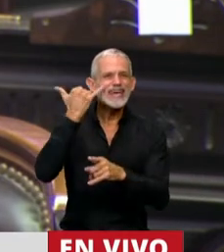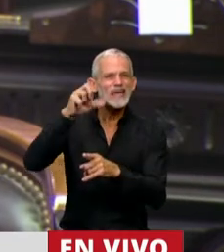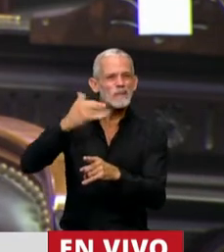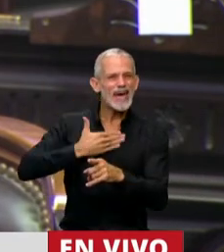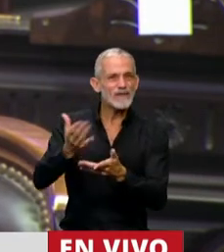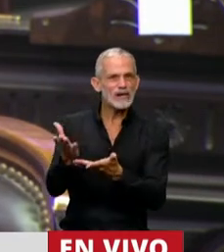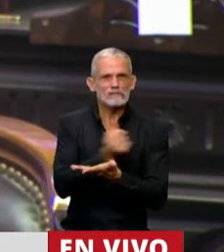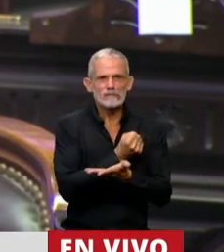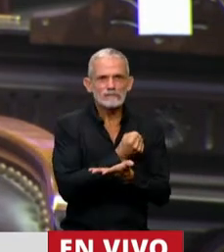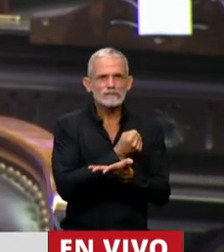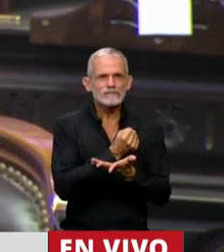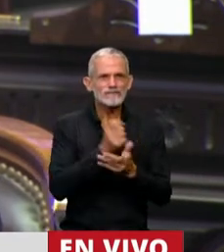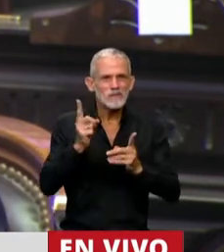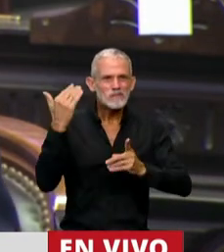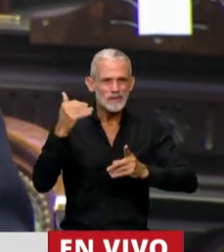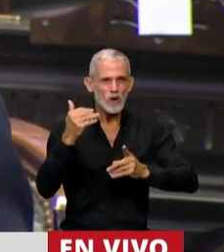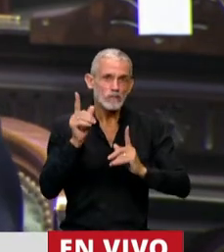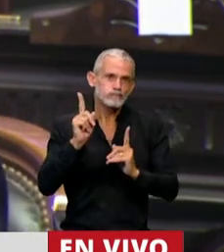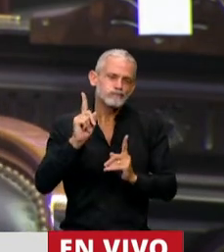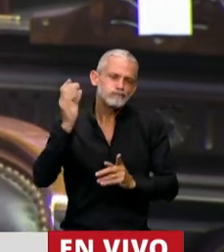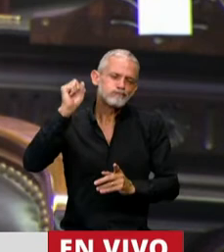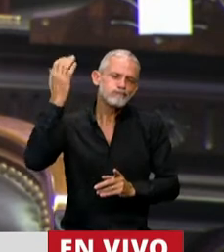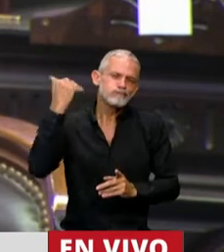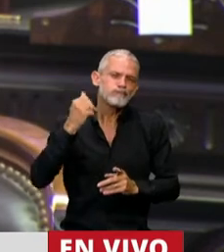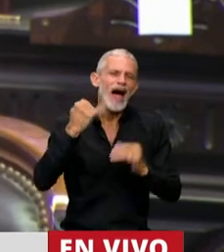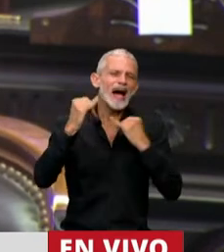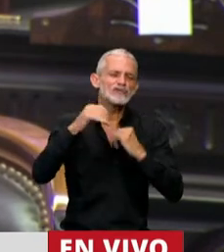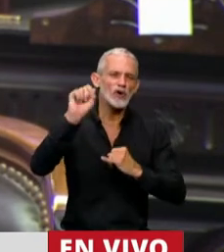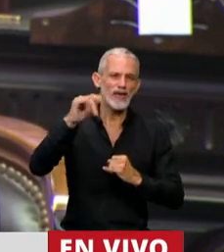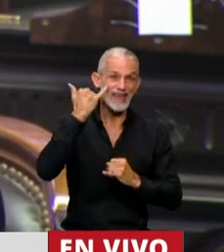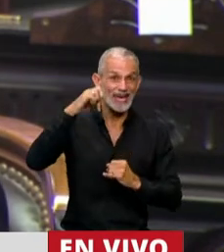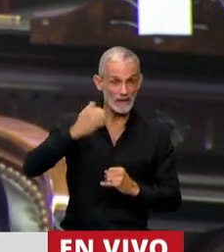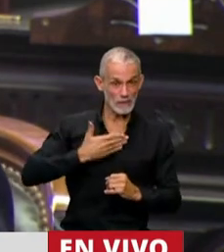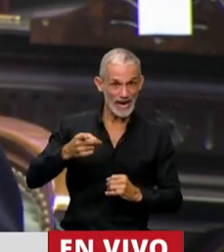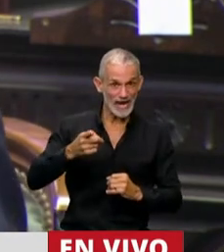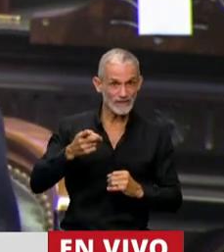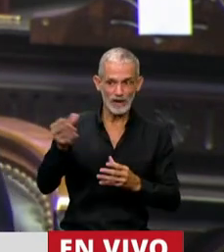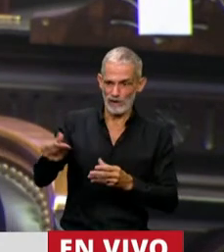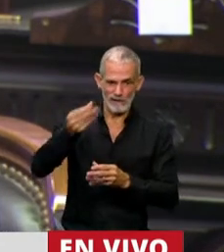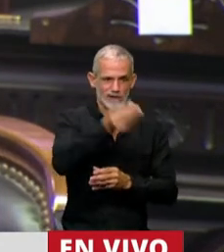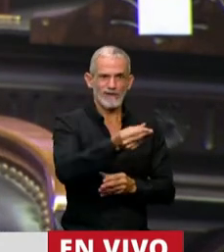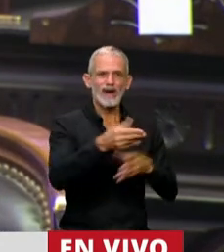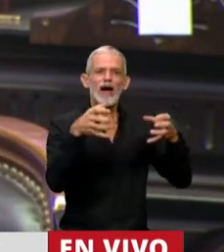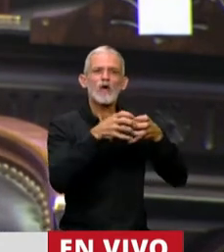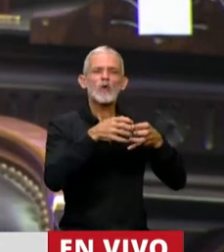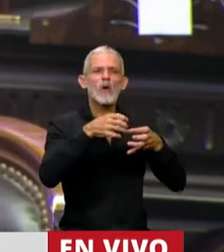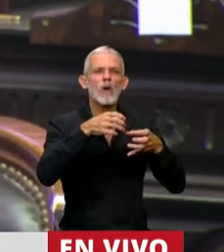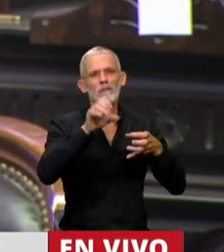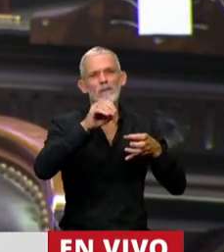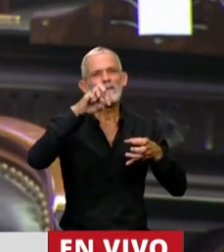que tiene el mismo antecedente. Las acciones de esa compañía fueron transferidas al grupo